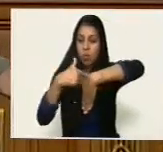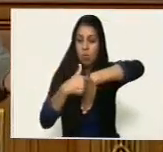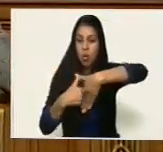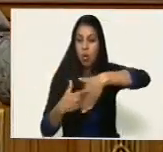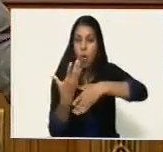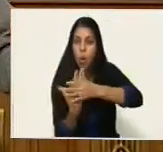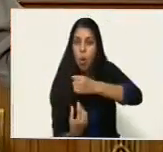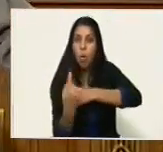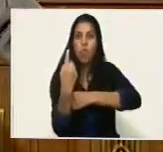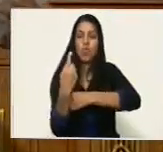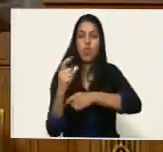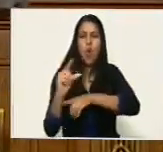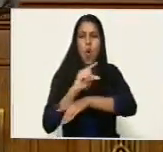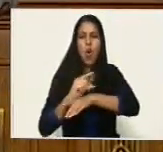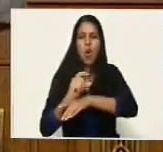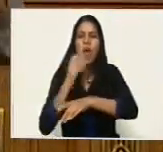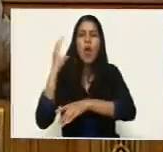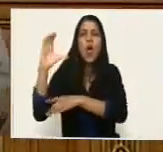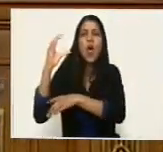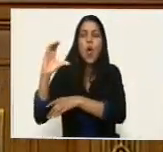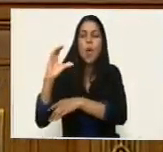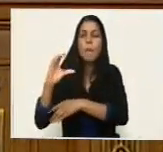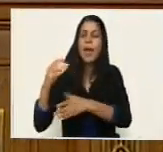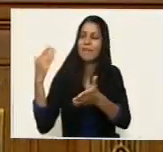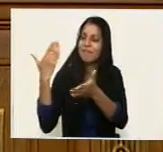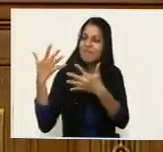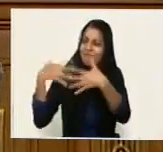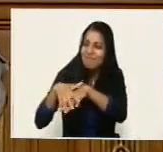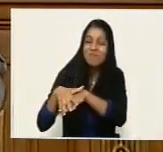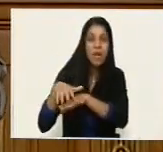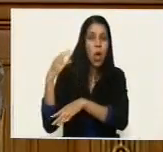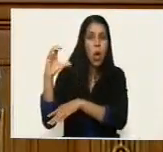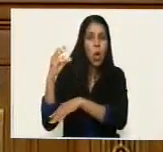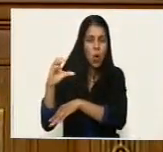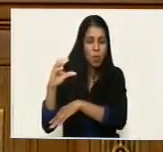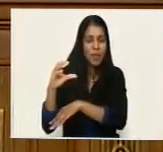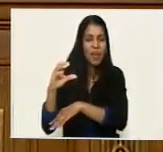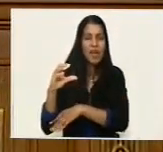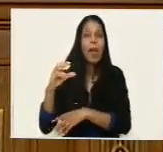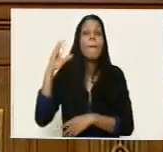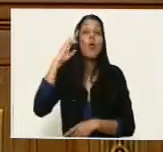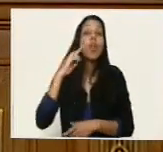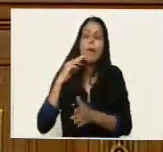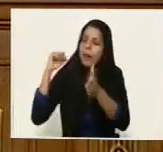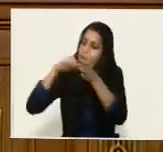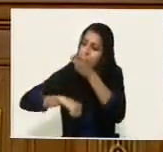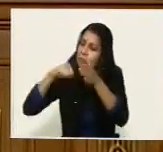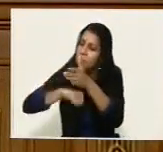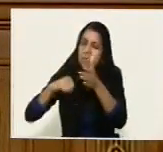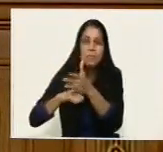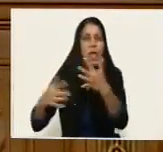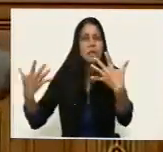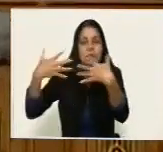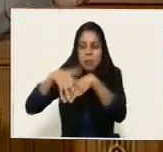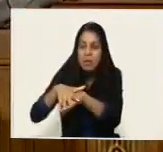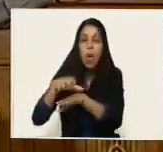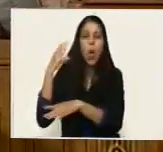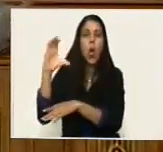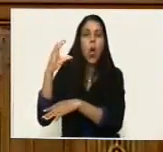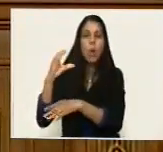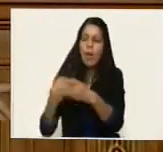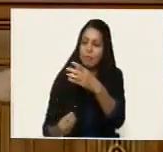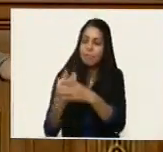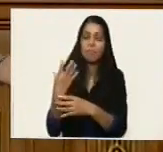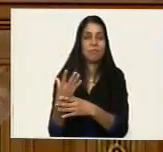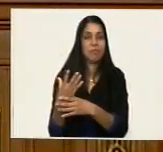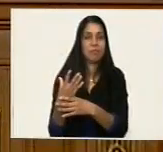Era la lucha de Bolívar por la integración, tal como ahora luchamos nosotros por la integración, continuando con